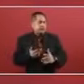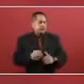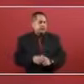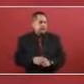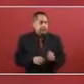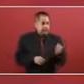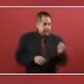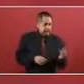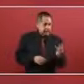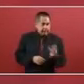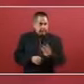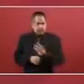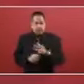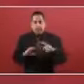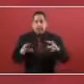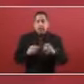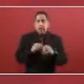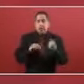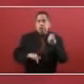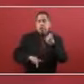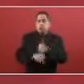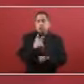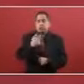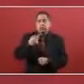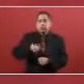y van 12 nombres,